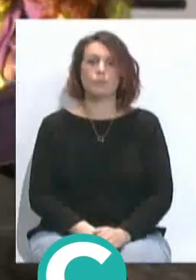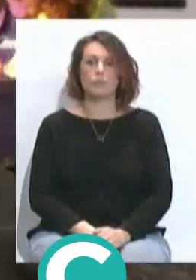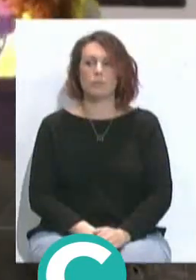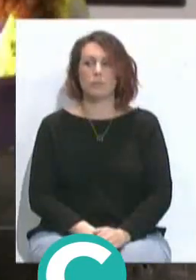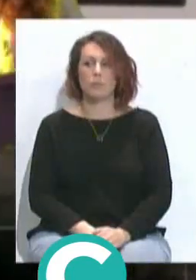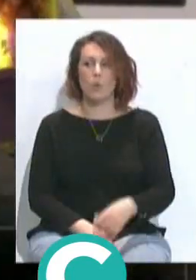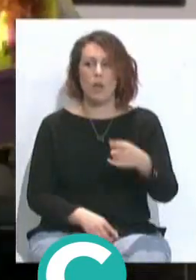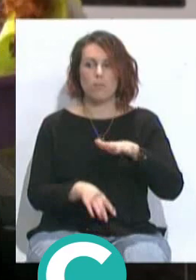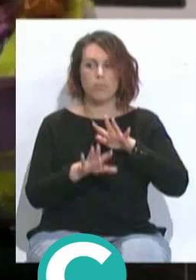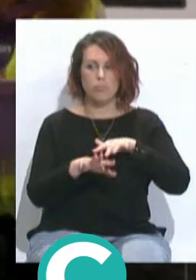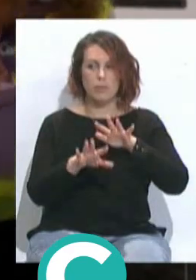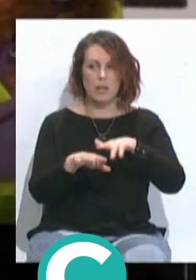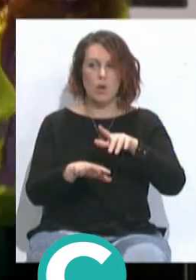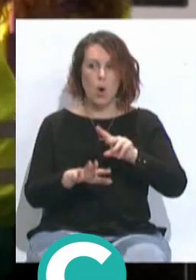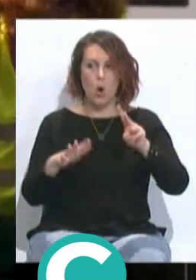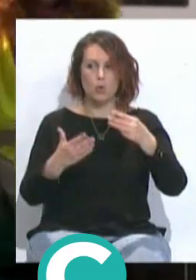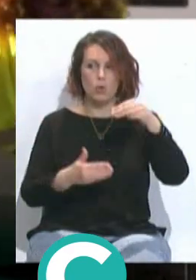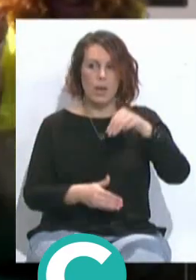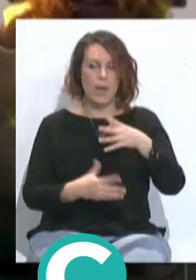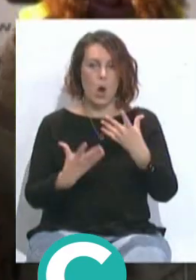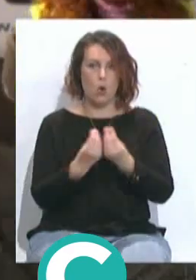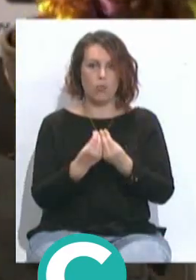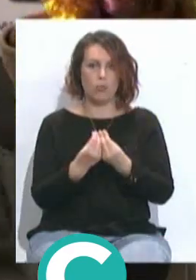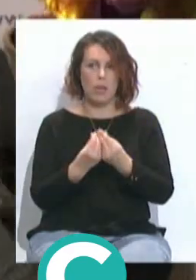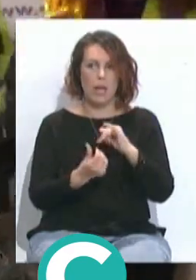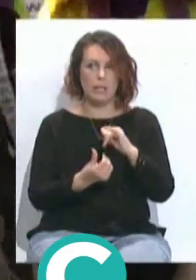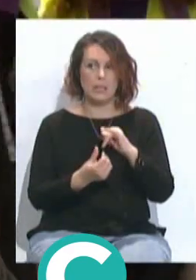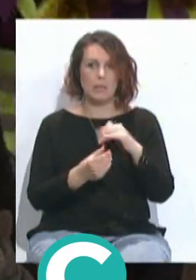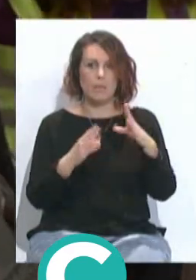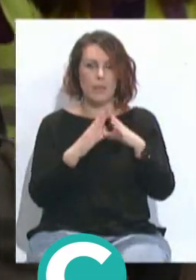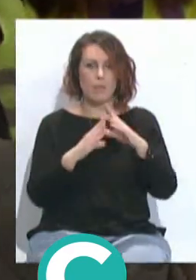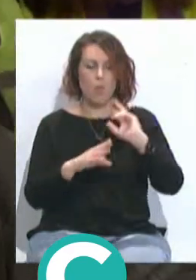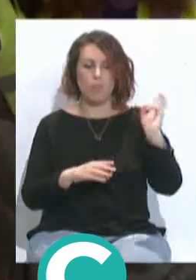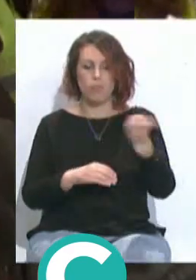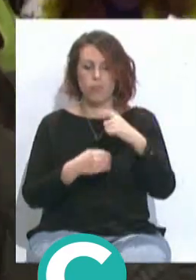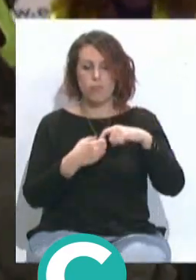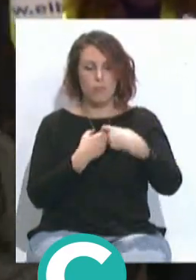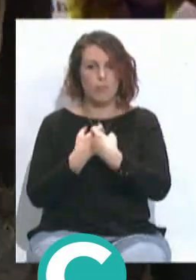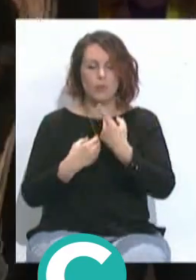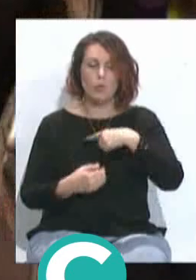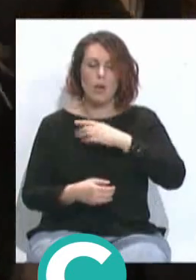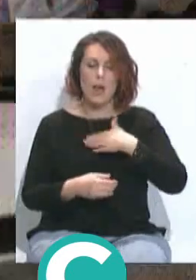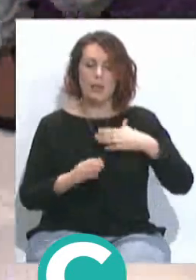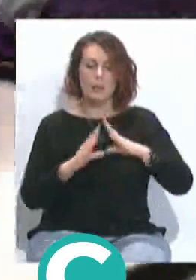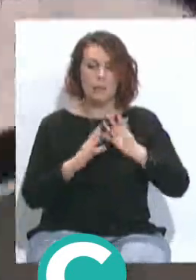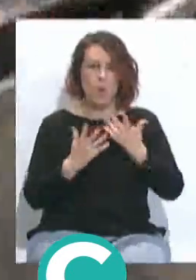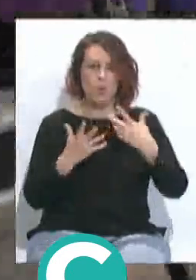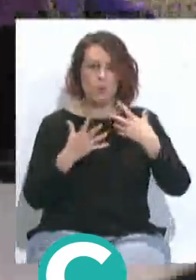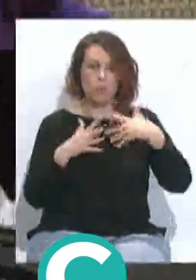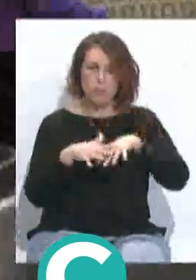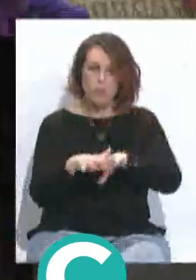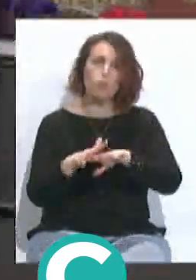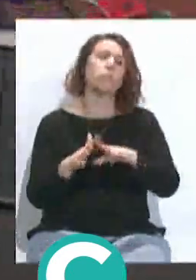Con una manifestación del 8M donde caben todos los feminismos donde queremos un feminismo inclusivo